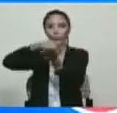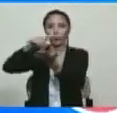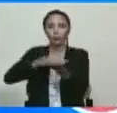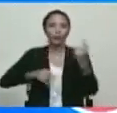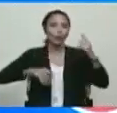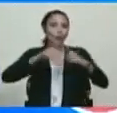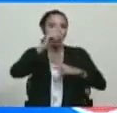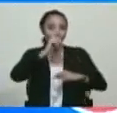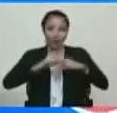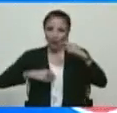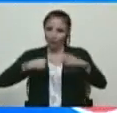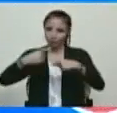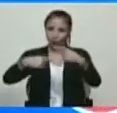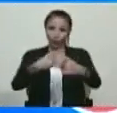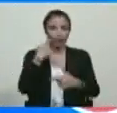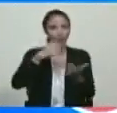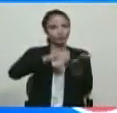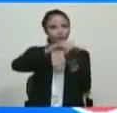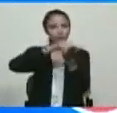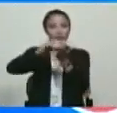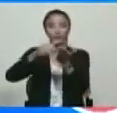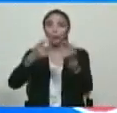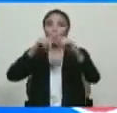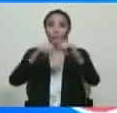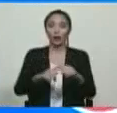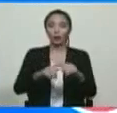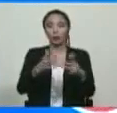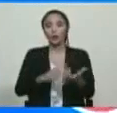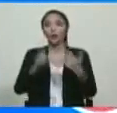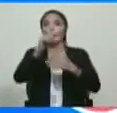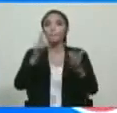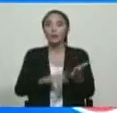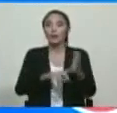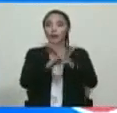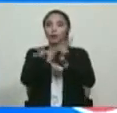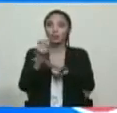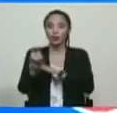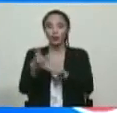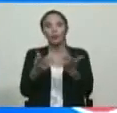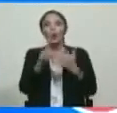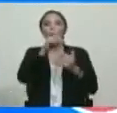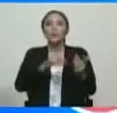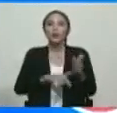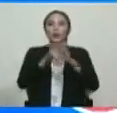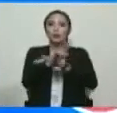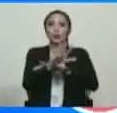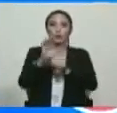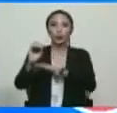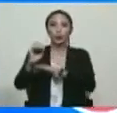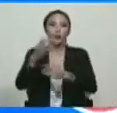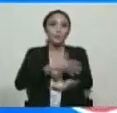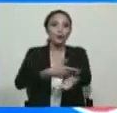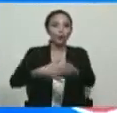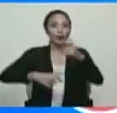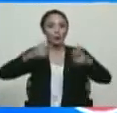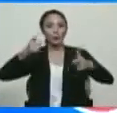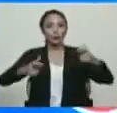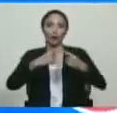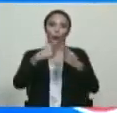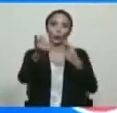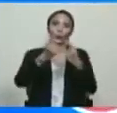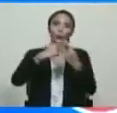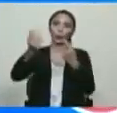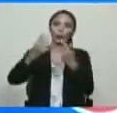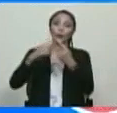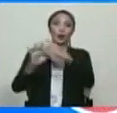año. Estamos hablando de aproximadamente 1.250 millones de personas traspasando